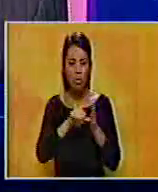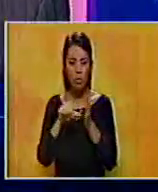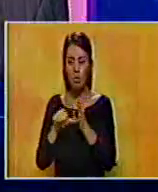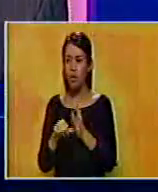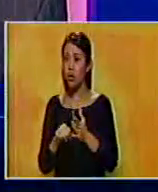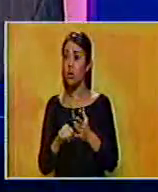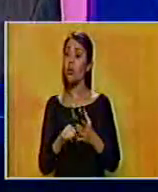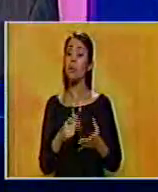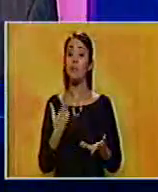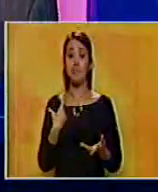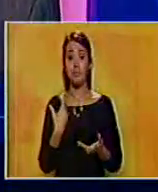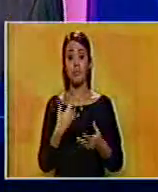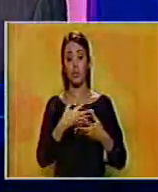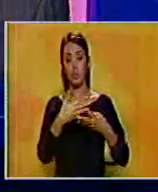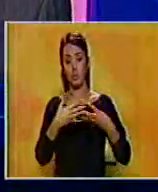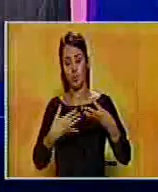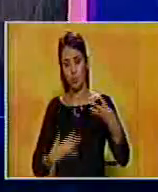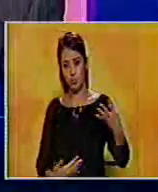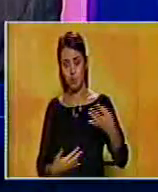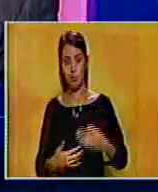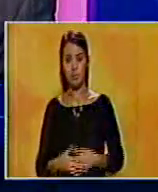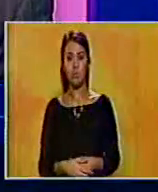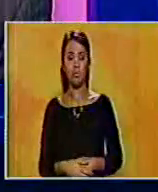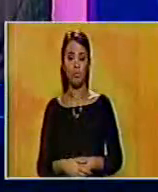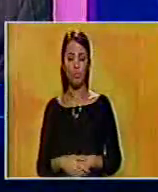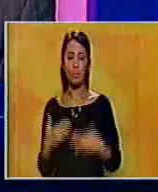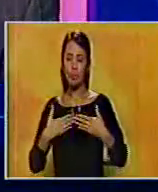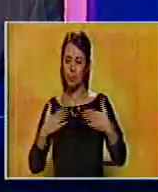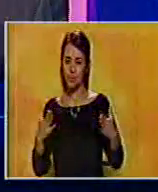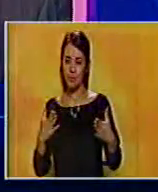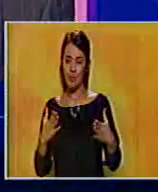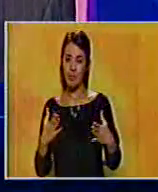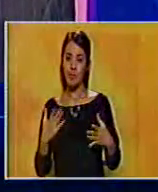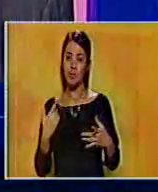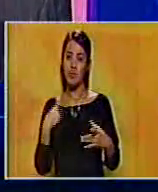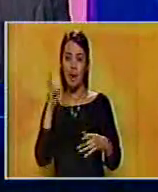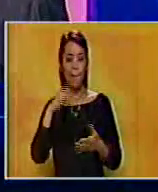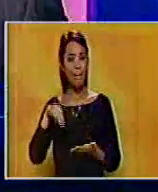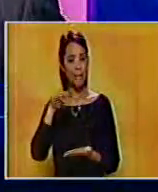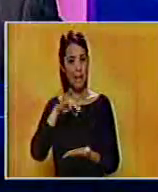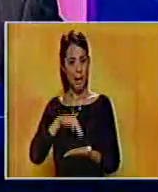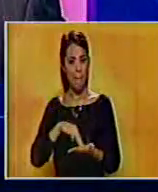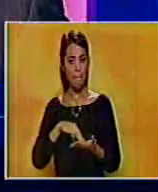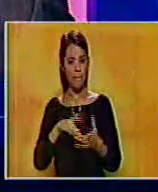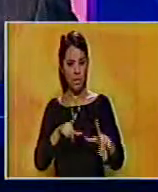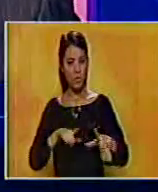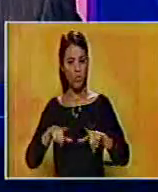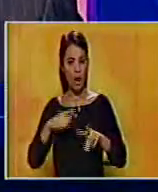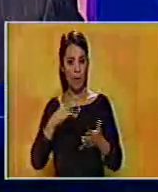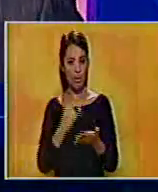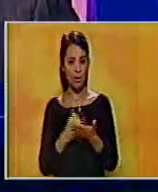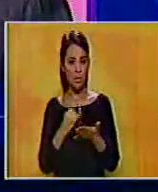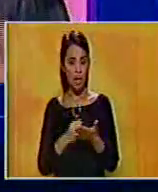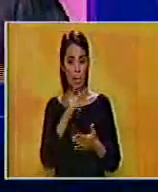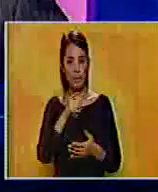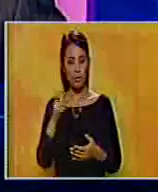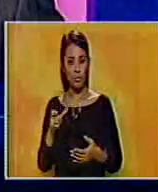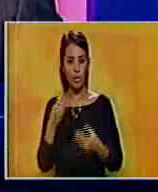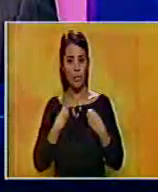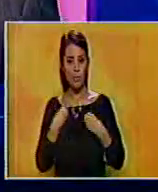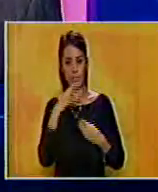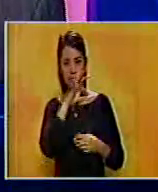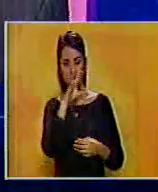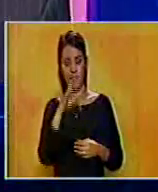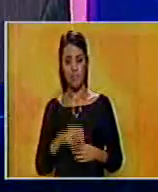electoral, etcétera, etcétera. La apertura del consulado en Miami, bueno, muy bien. Se supone que la gente